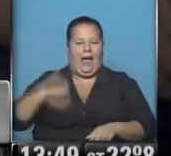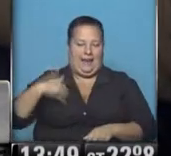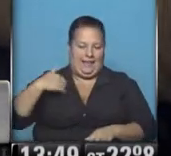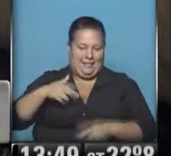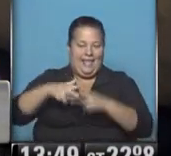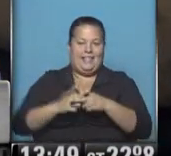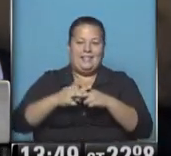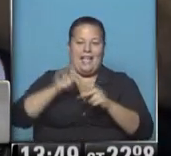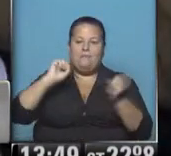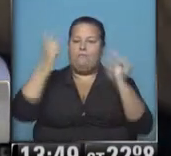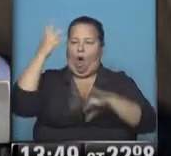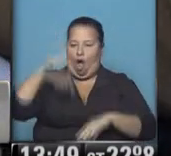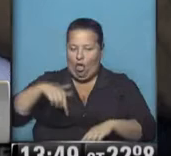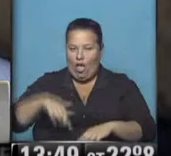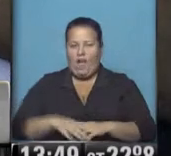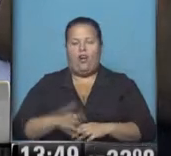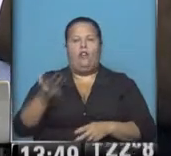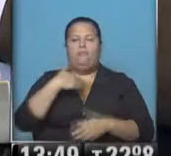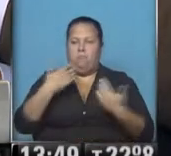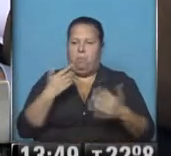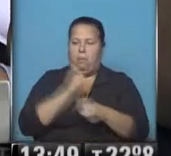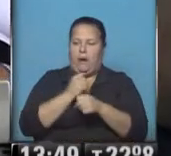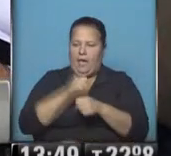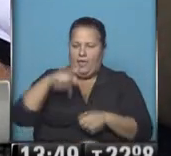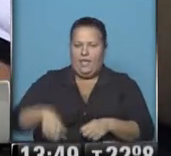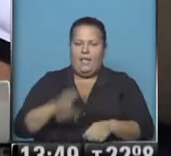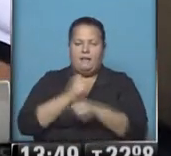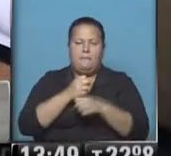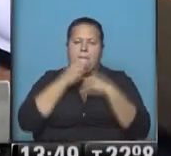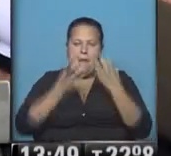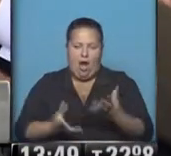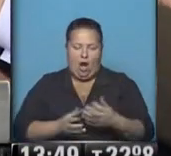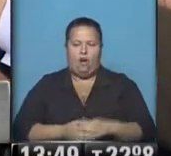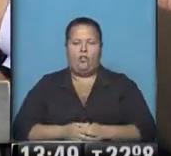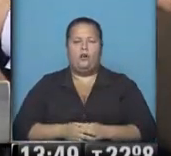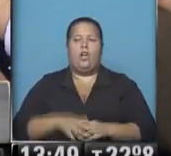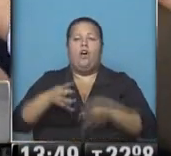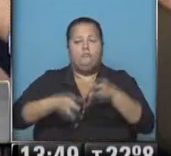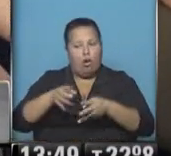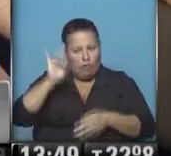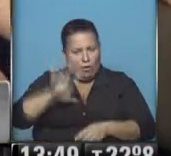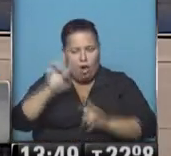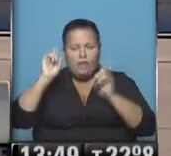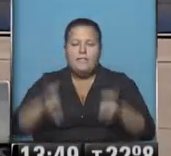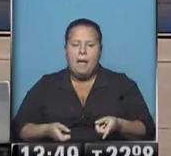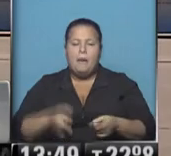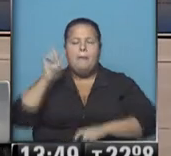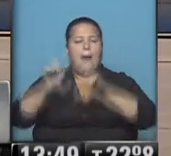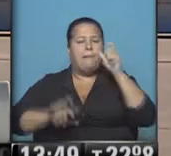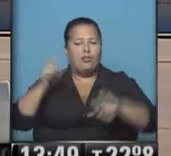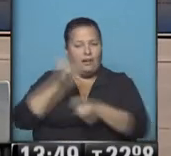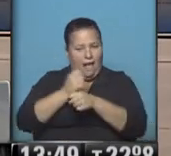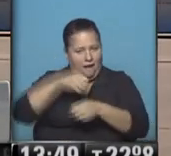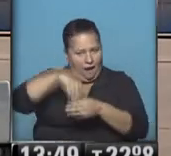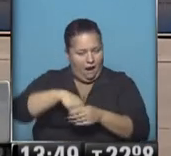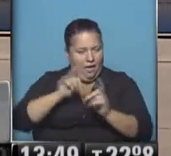estos talleres modernos, que tienen todas las condiciones para trabajar mejor, no solamente con los motores, sino para las personas que trabajan